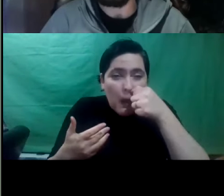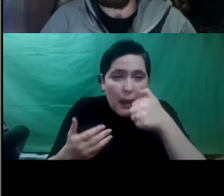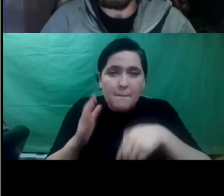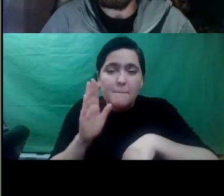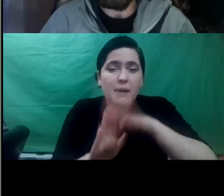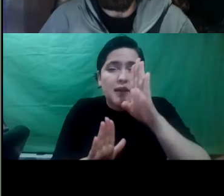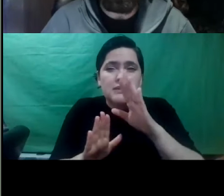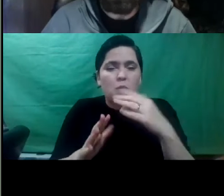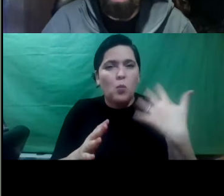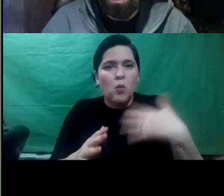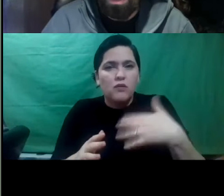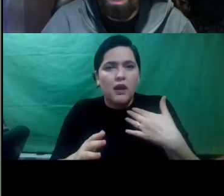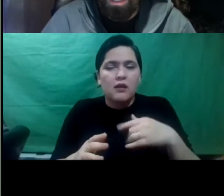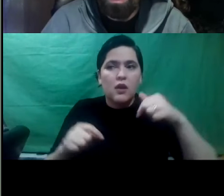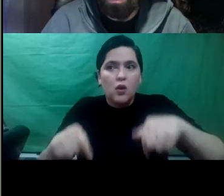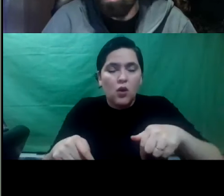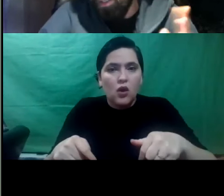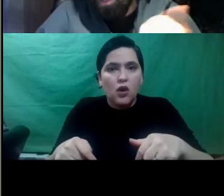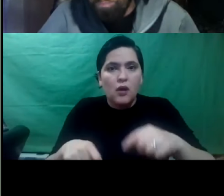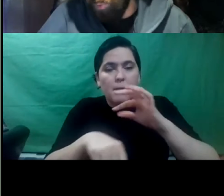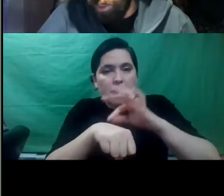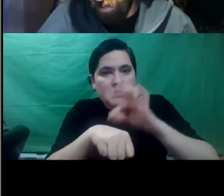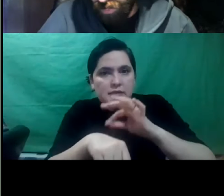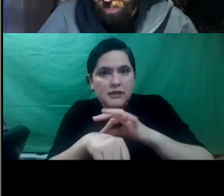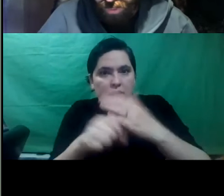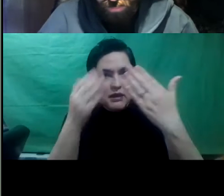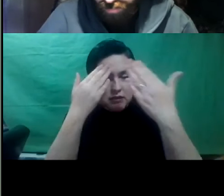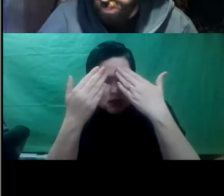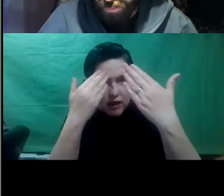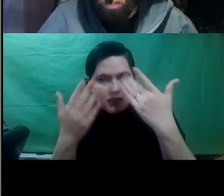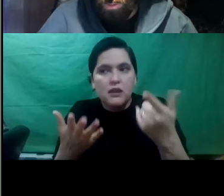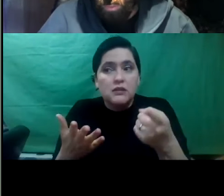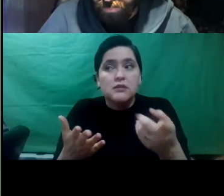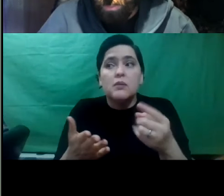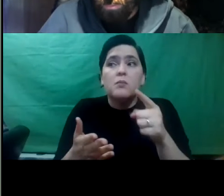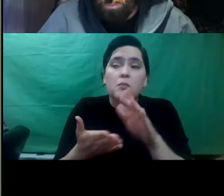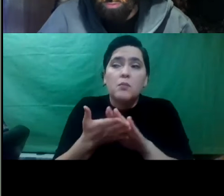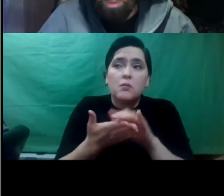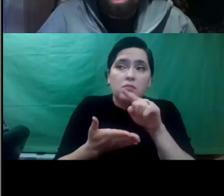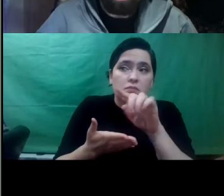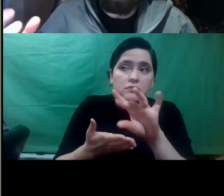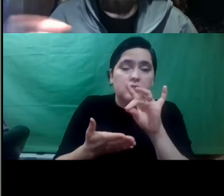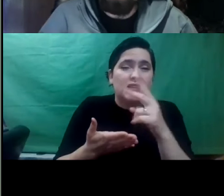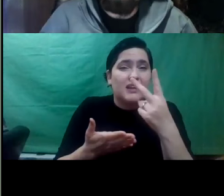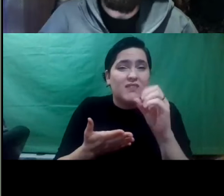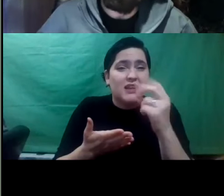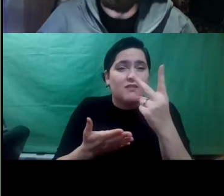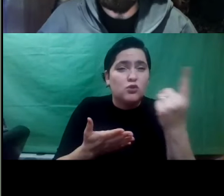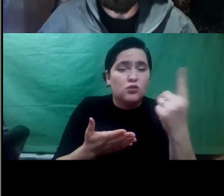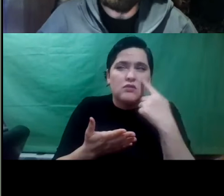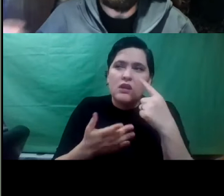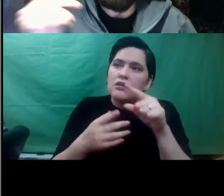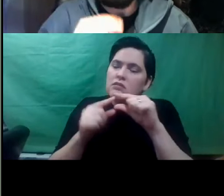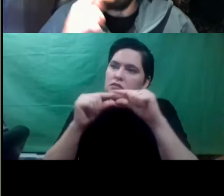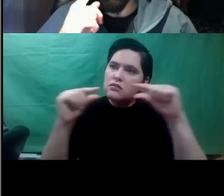tanta importancia actualmente en la medicina y en la psiquiatría, es por ejemplo uno de estos casos, este es un trabajo del 2021, donde comparan el efecto